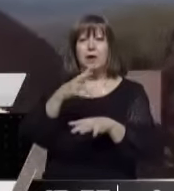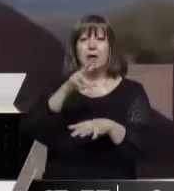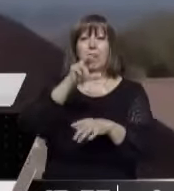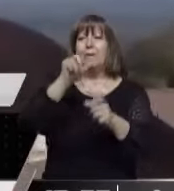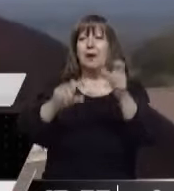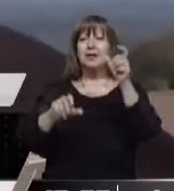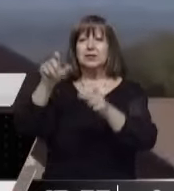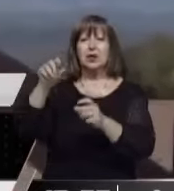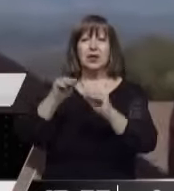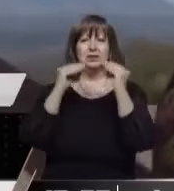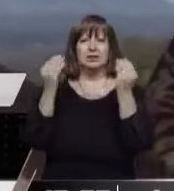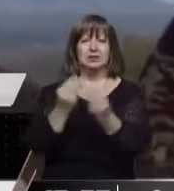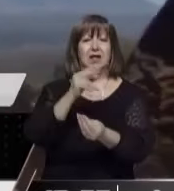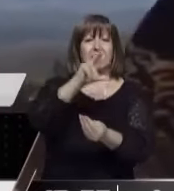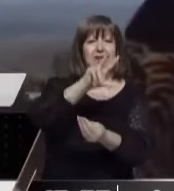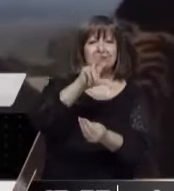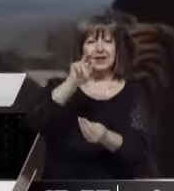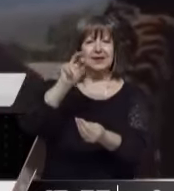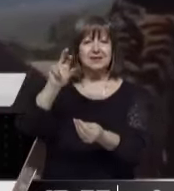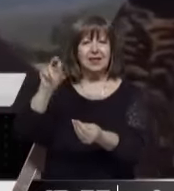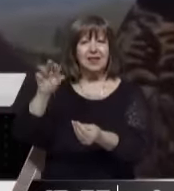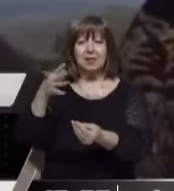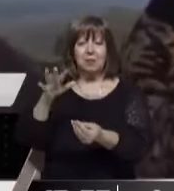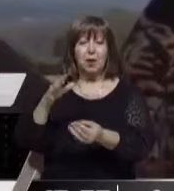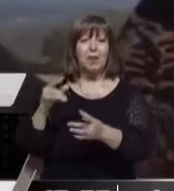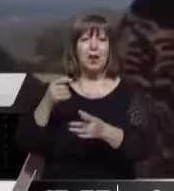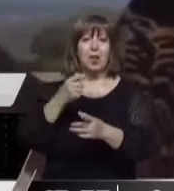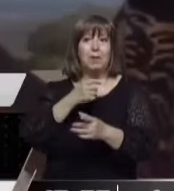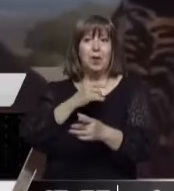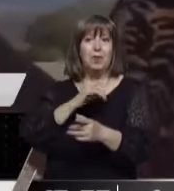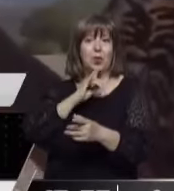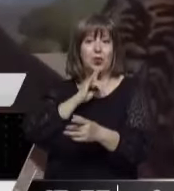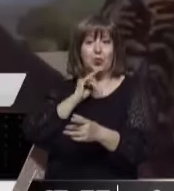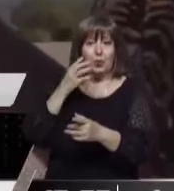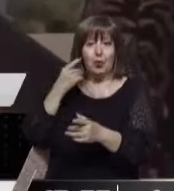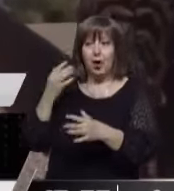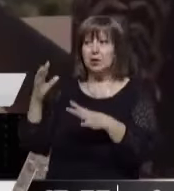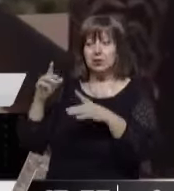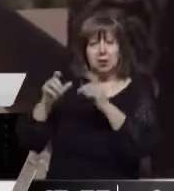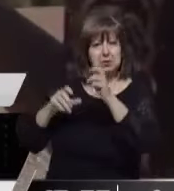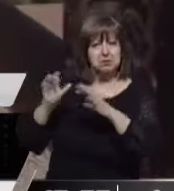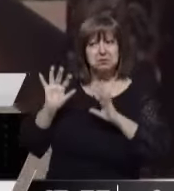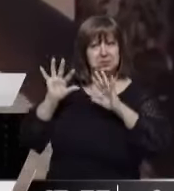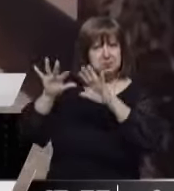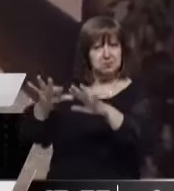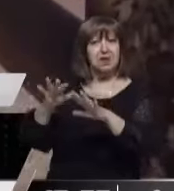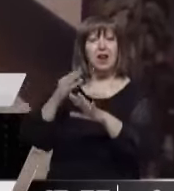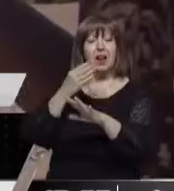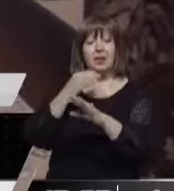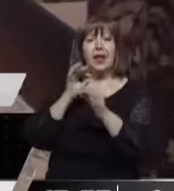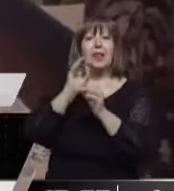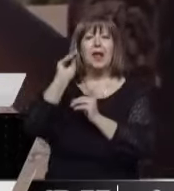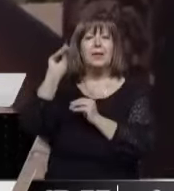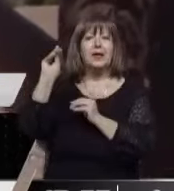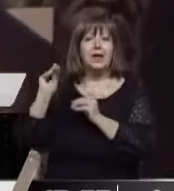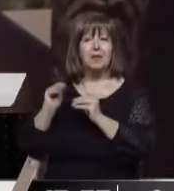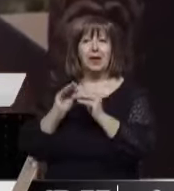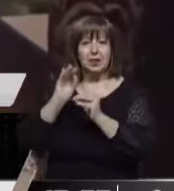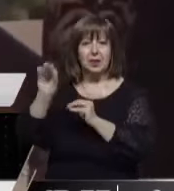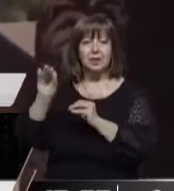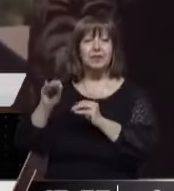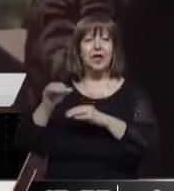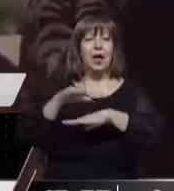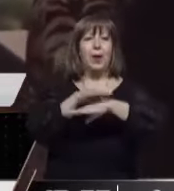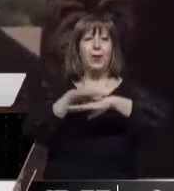300 personas, tupungatinos y gente de Mendoza que viene también a realizarlo. Así que acá en la base